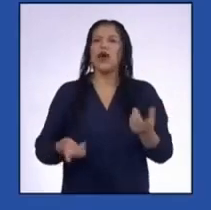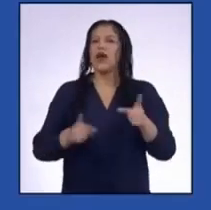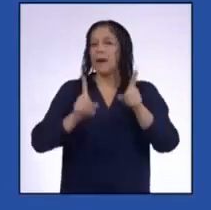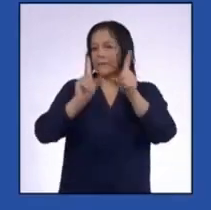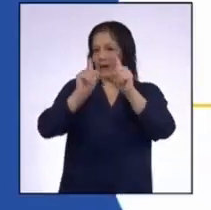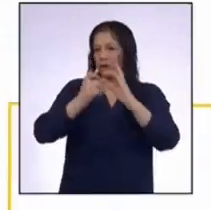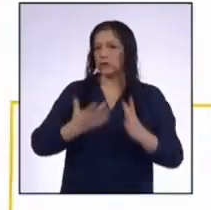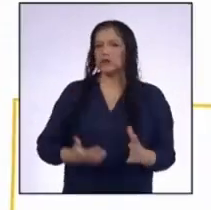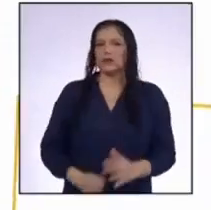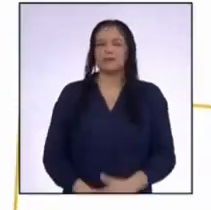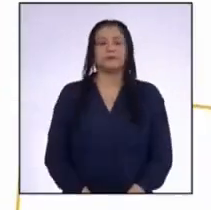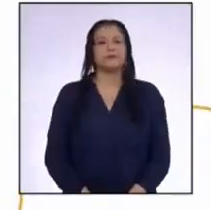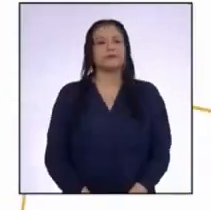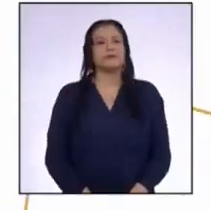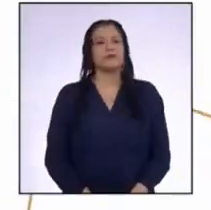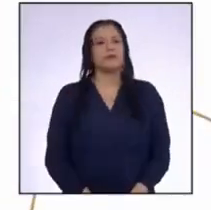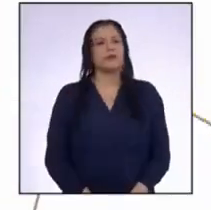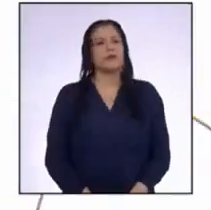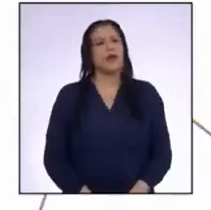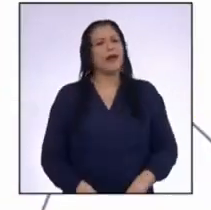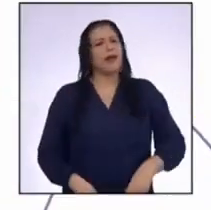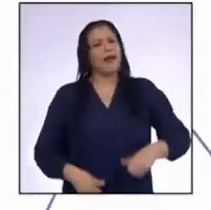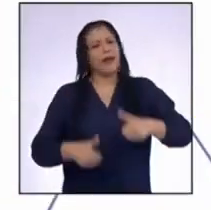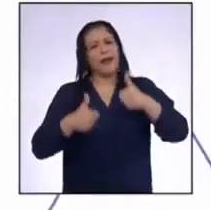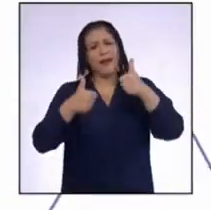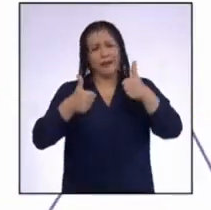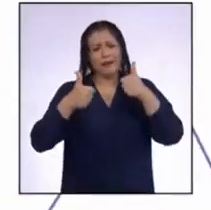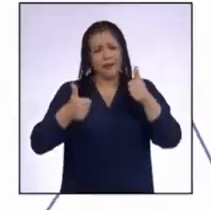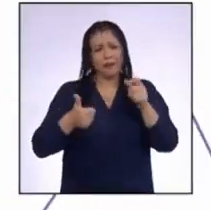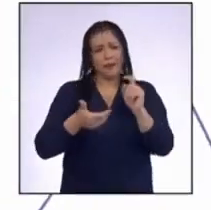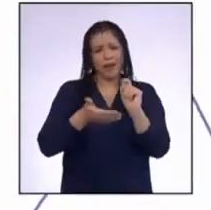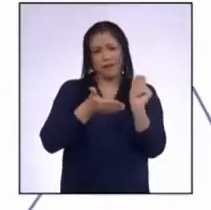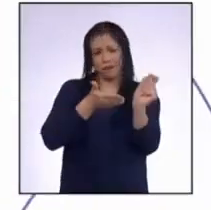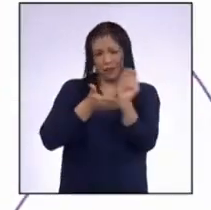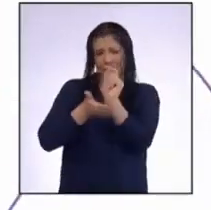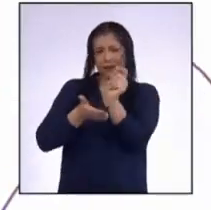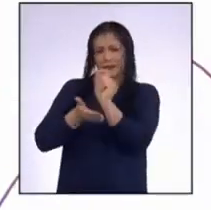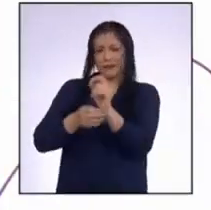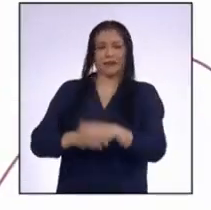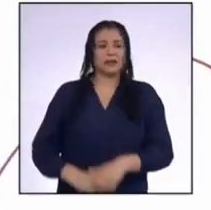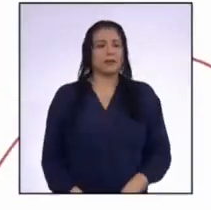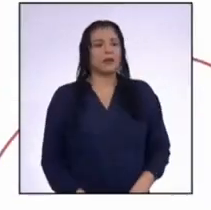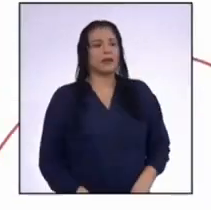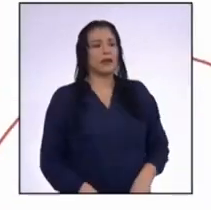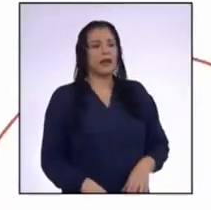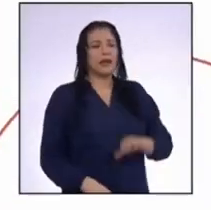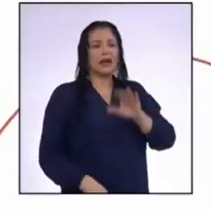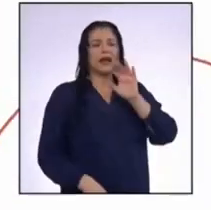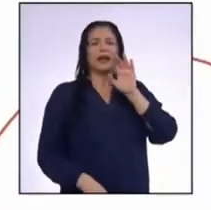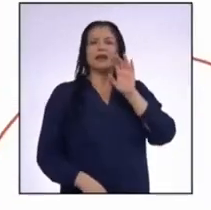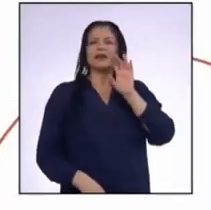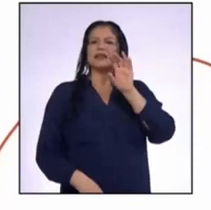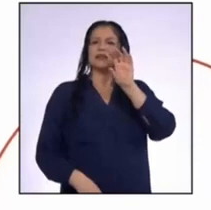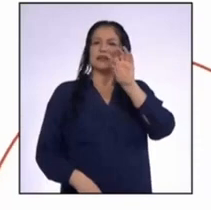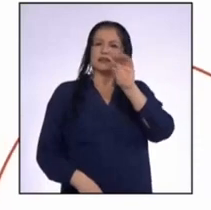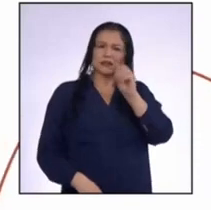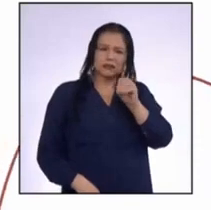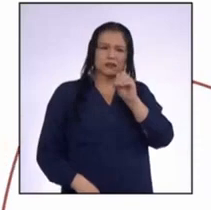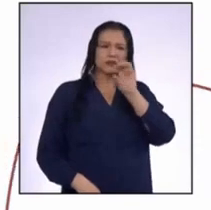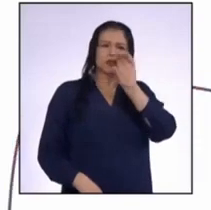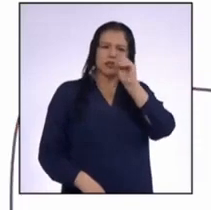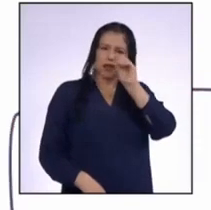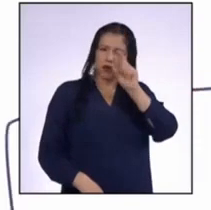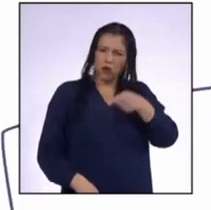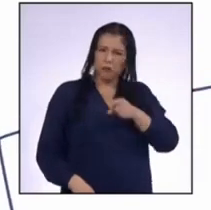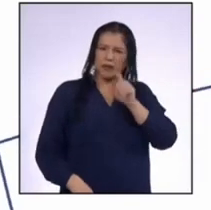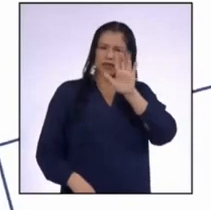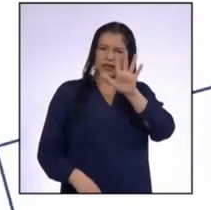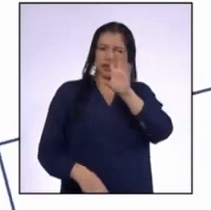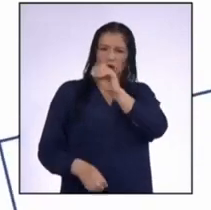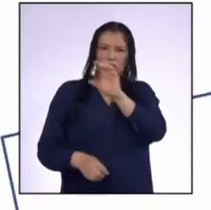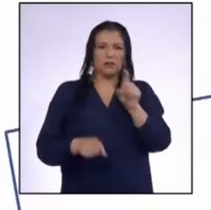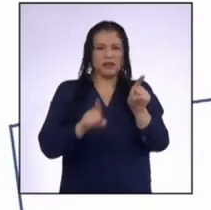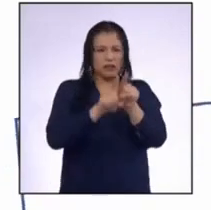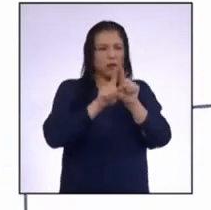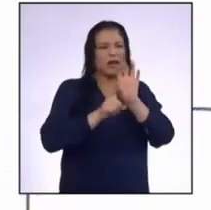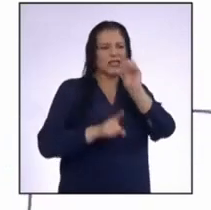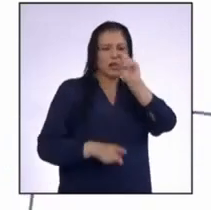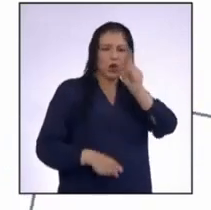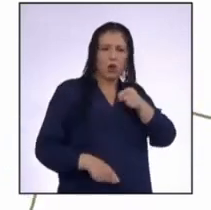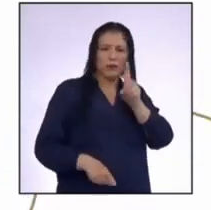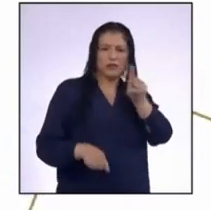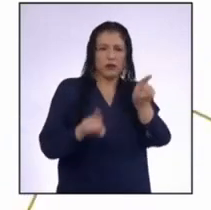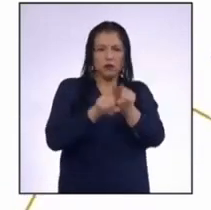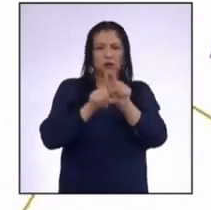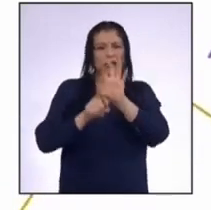pregunta, ¿es correcto escribir la expresión decimal 5 décimos igual a 500 milésimos? ¿Por